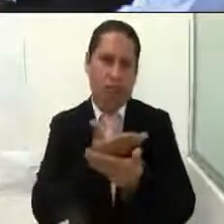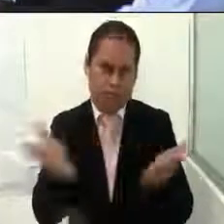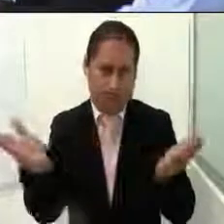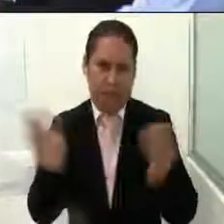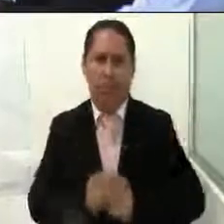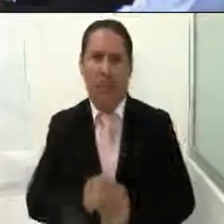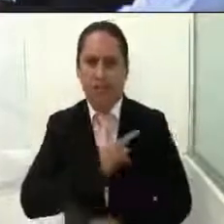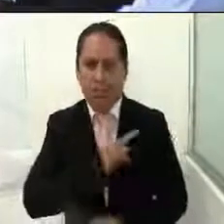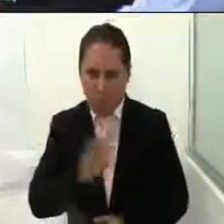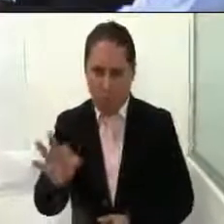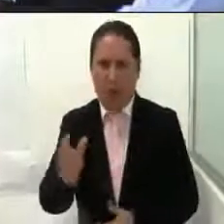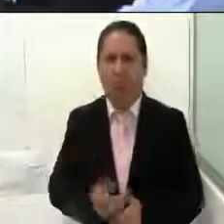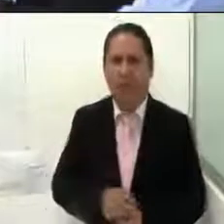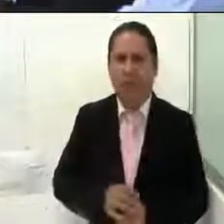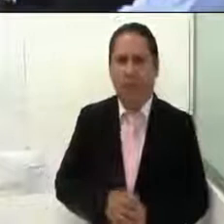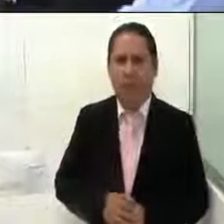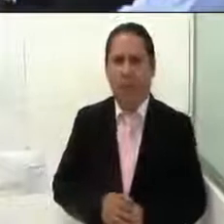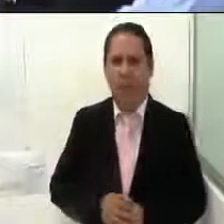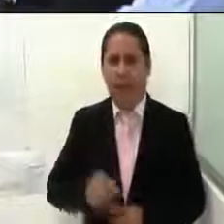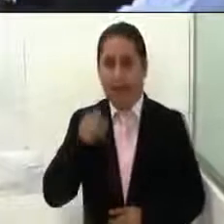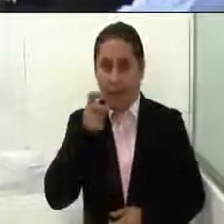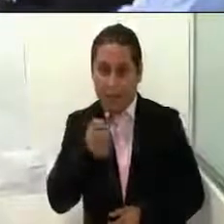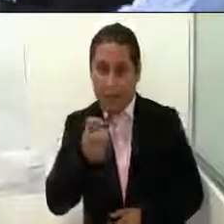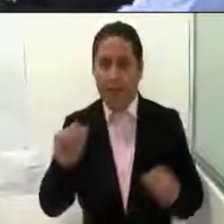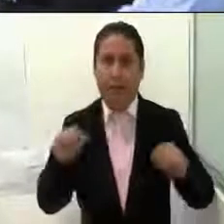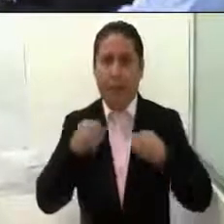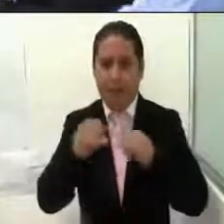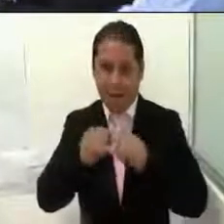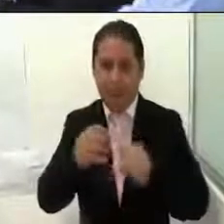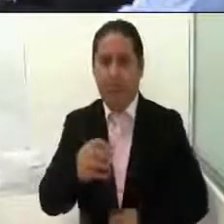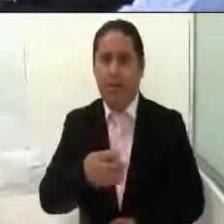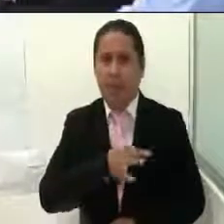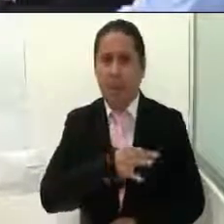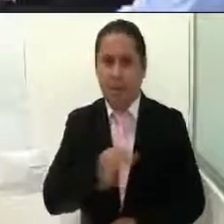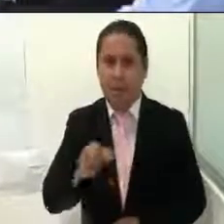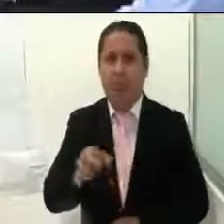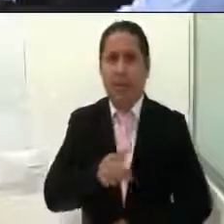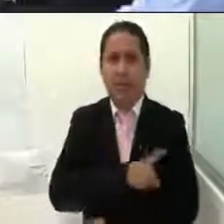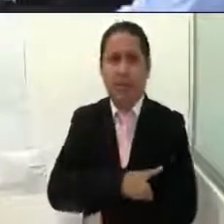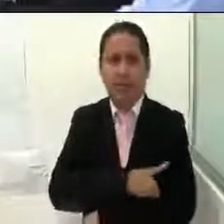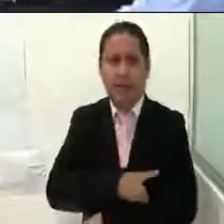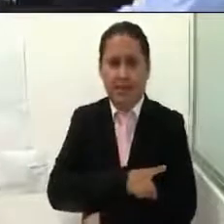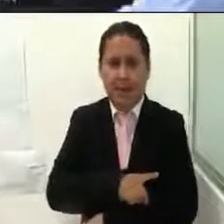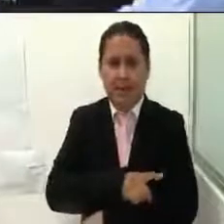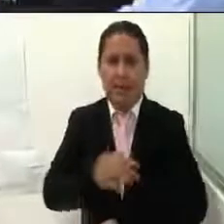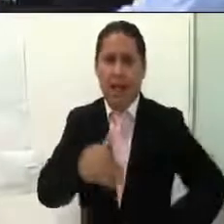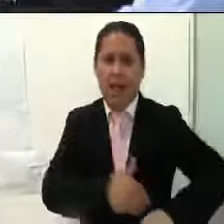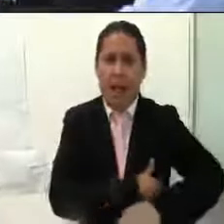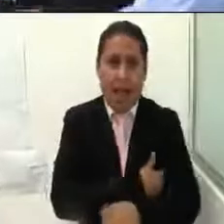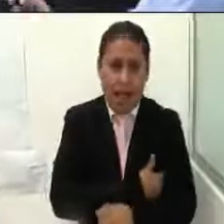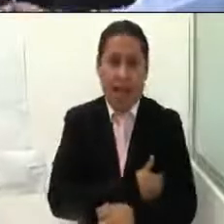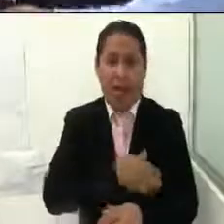importante destacar que este instituto cuenta con la dirección del archivo general y notarías